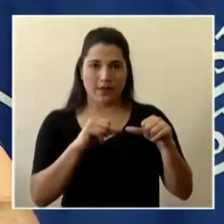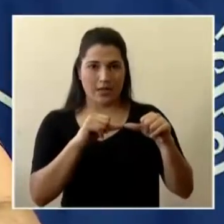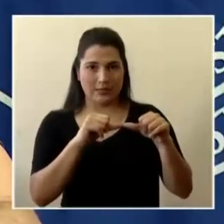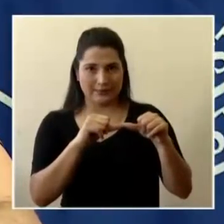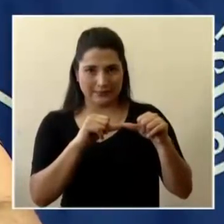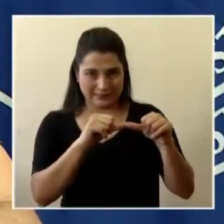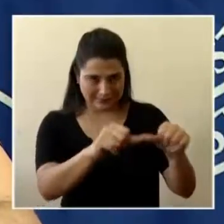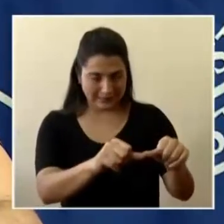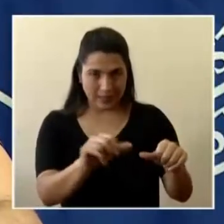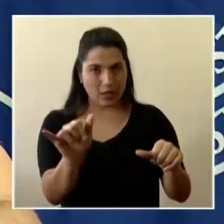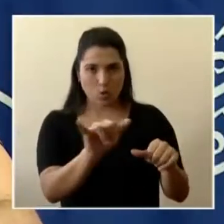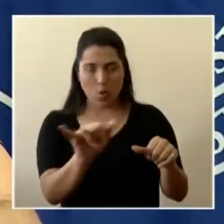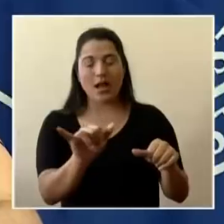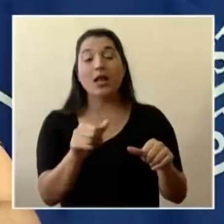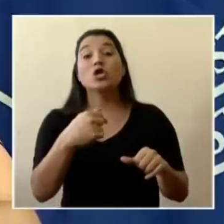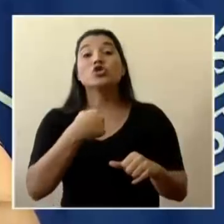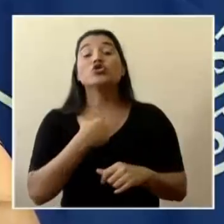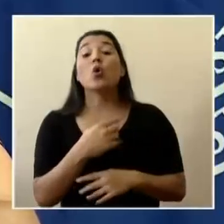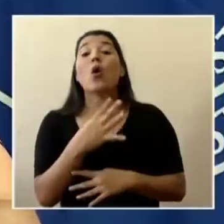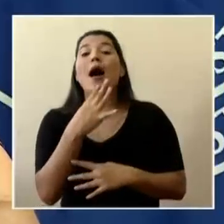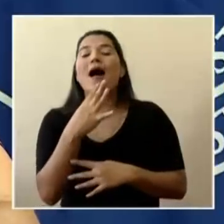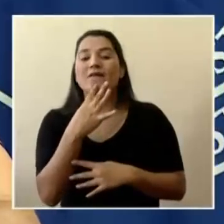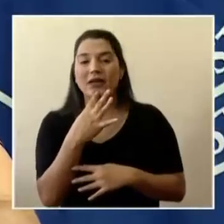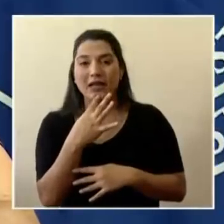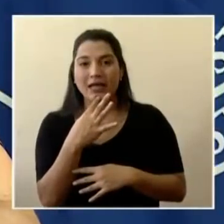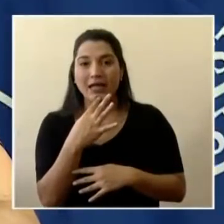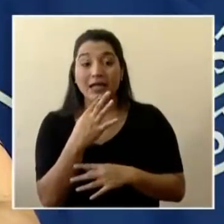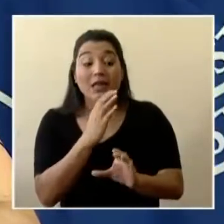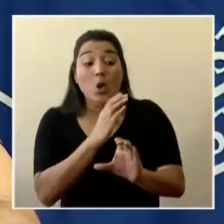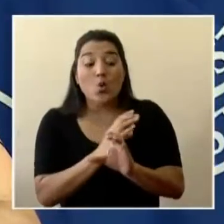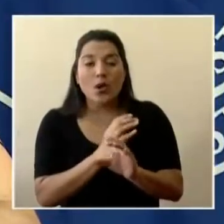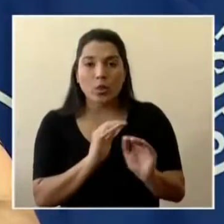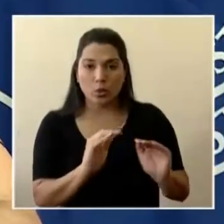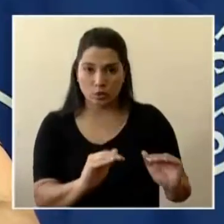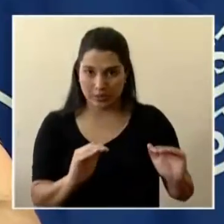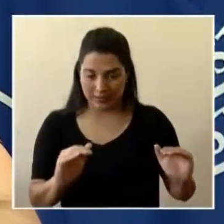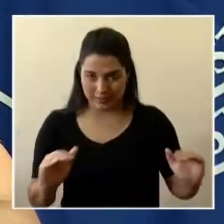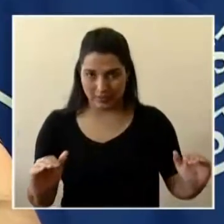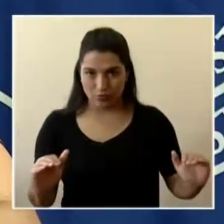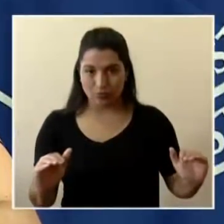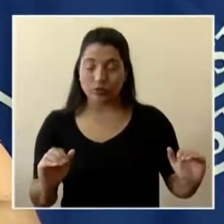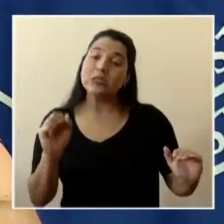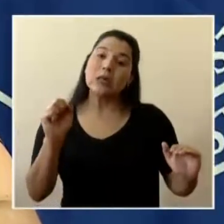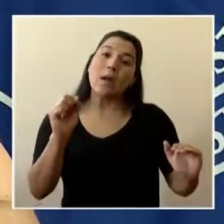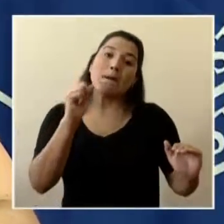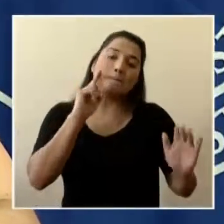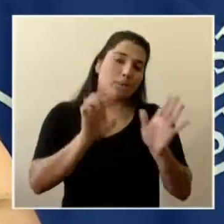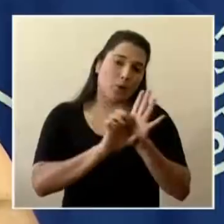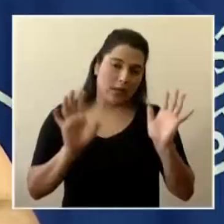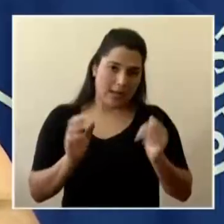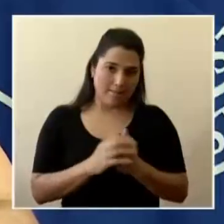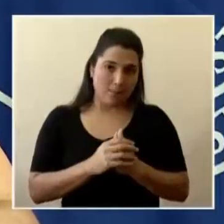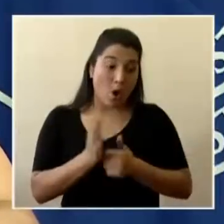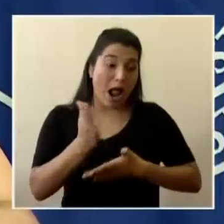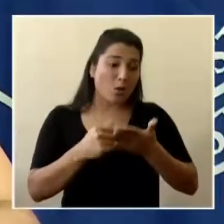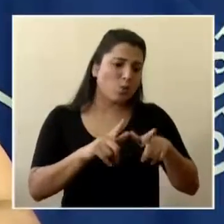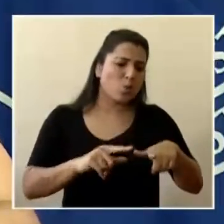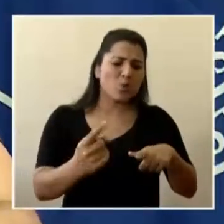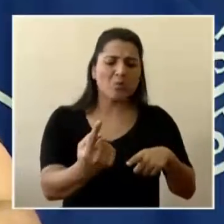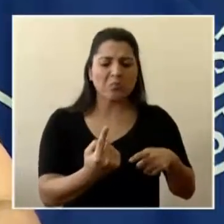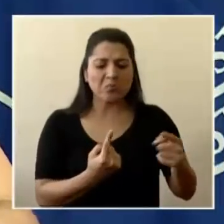han venido funcionando. Yo me refería específicamente a la función de cuidado, en donde sí ha habido, por ejemplo, establecimientos que 3,